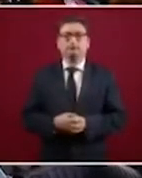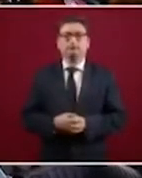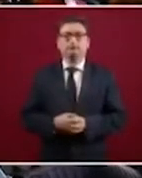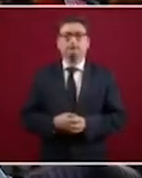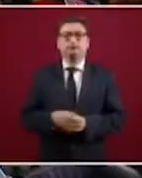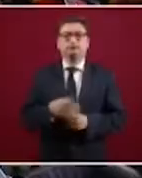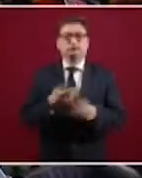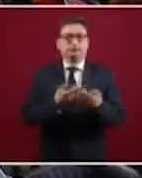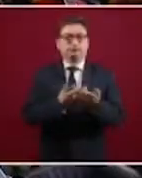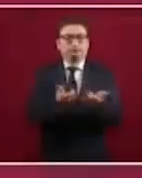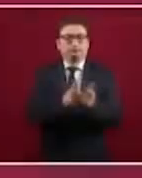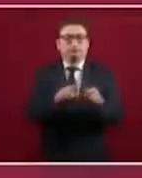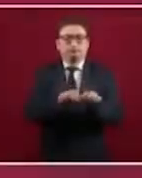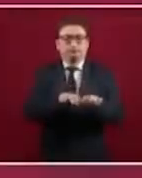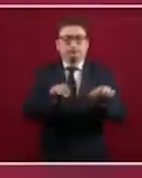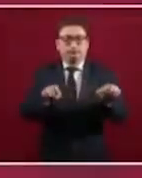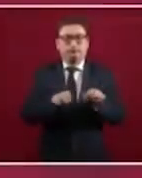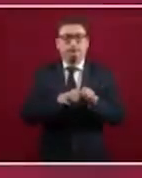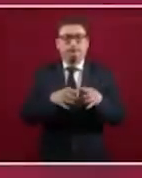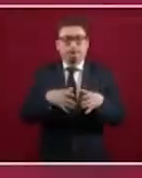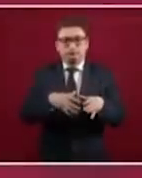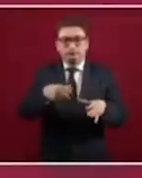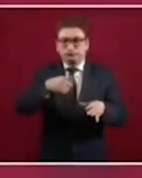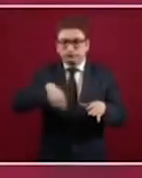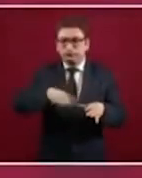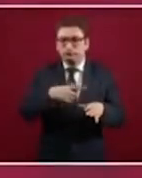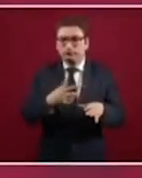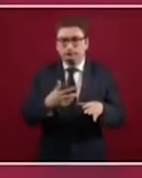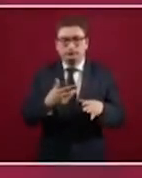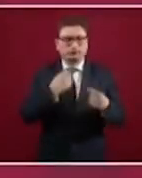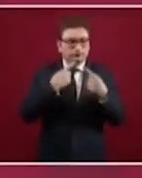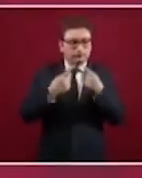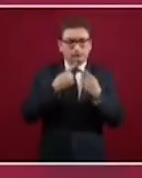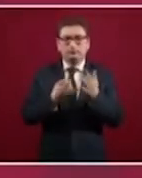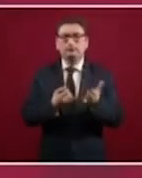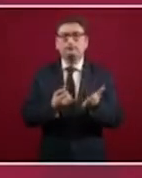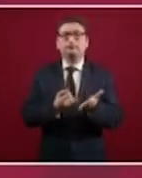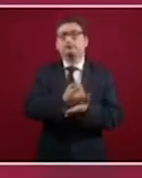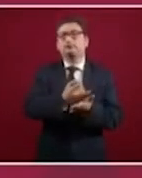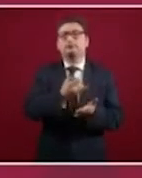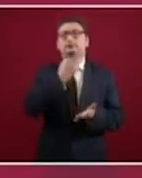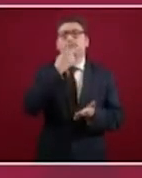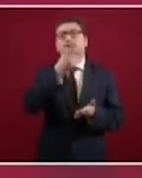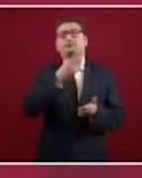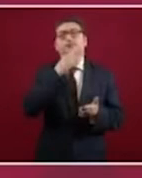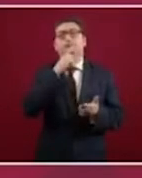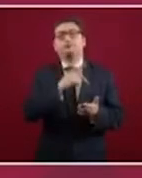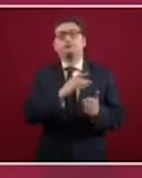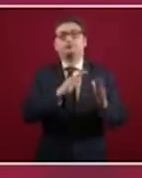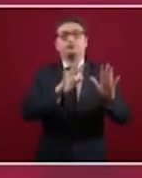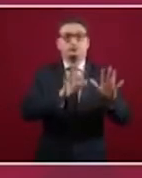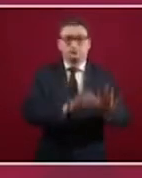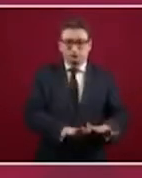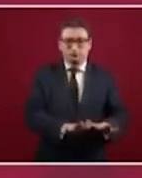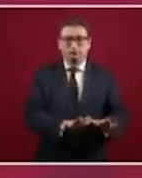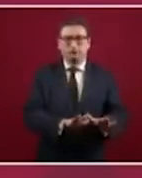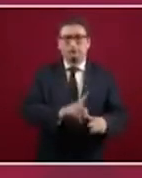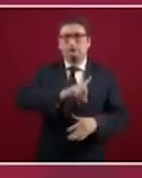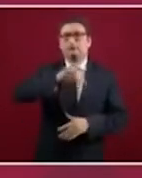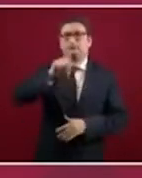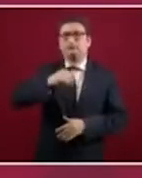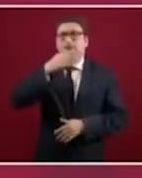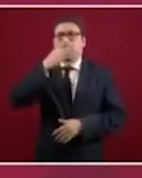el gabinete decir que hay que detener y se me notifica